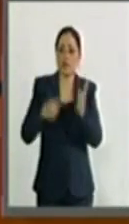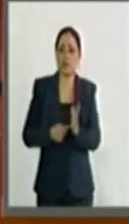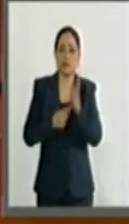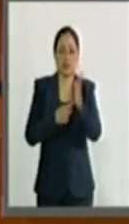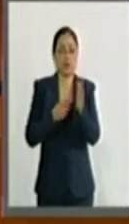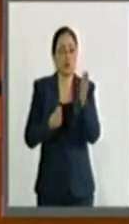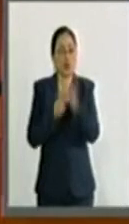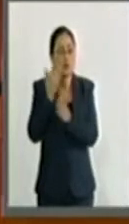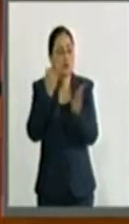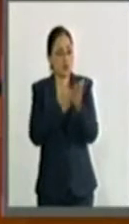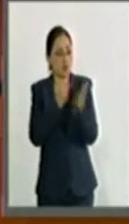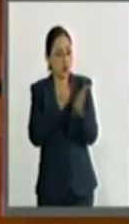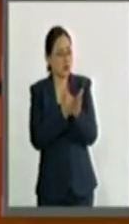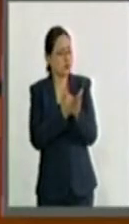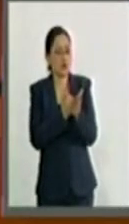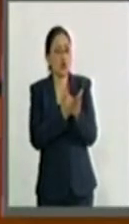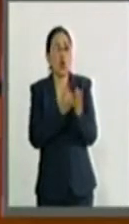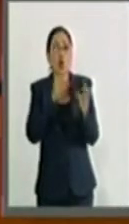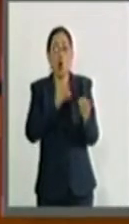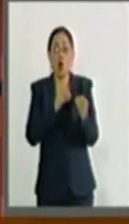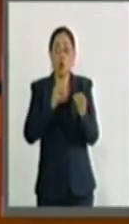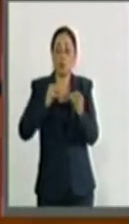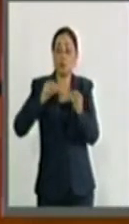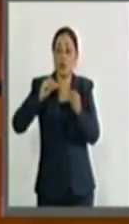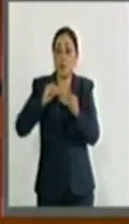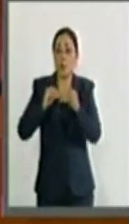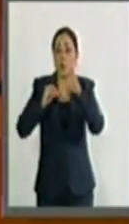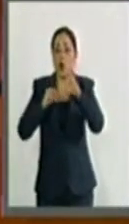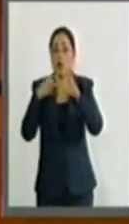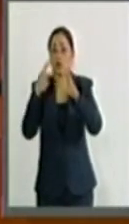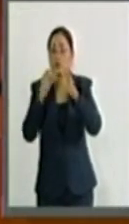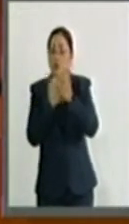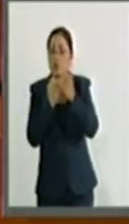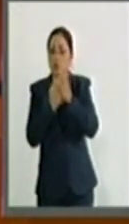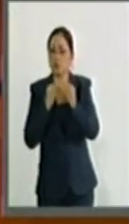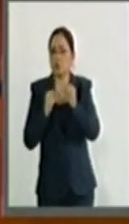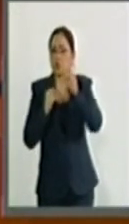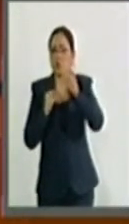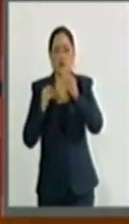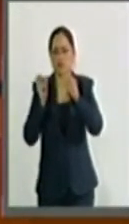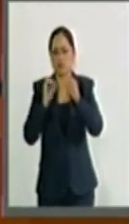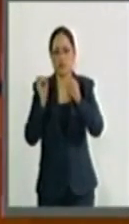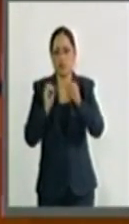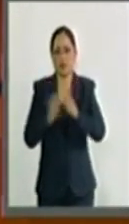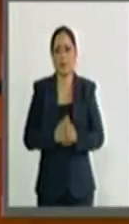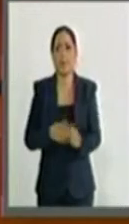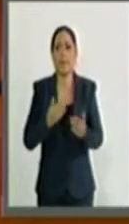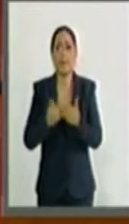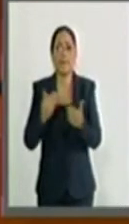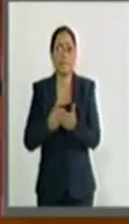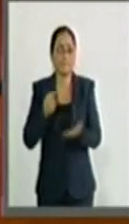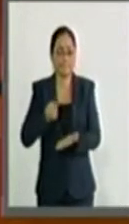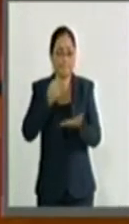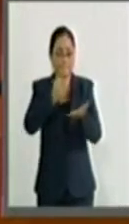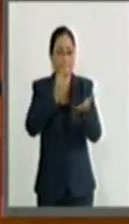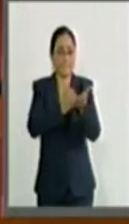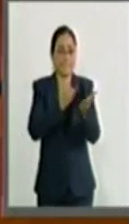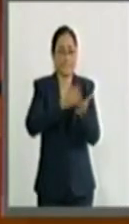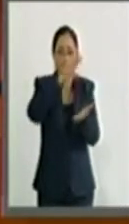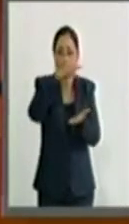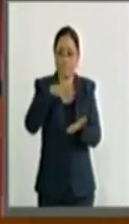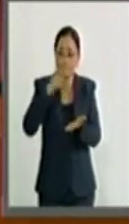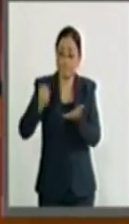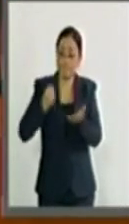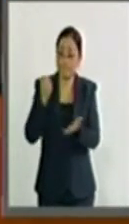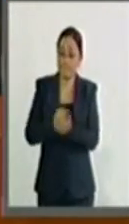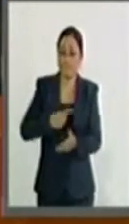los impuestos existentes. Con la aprobación de este paquete fiscal, se le otorga